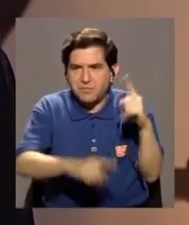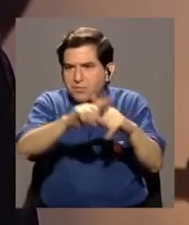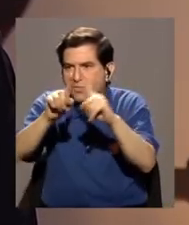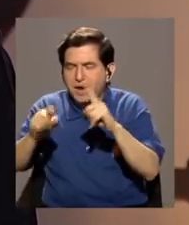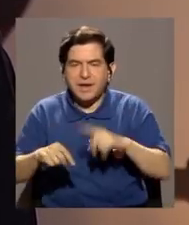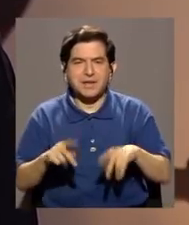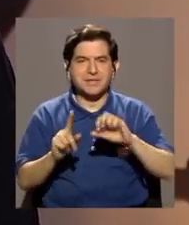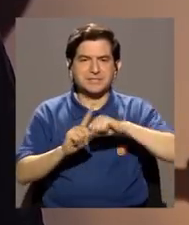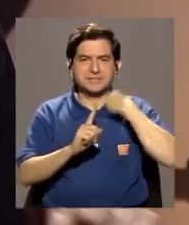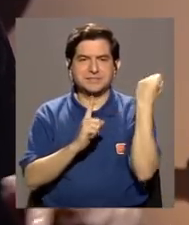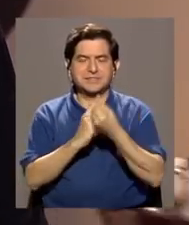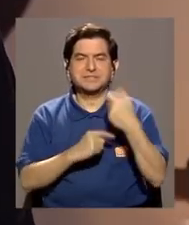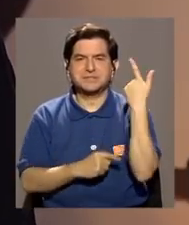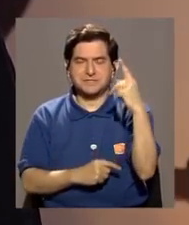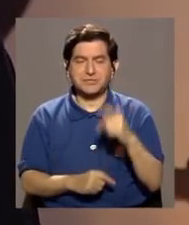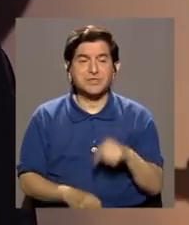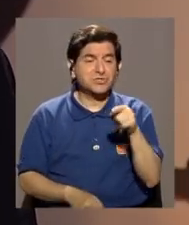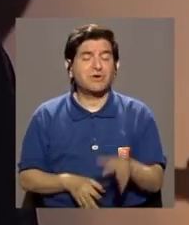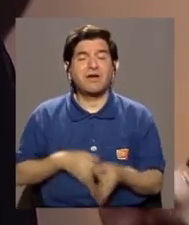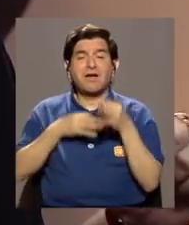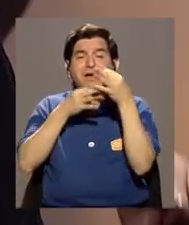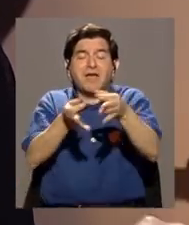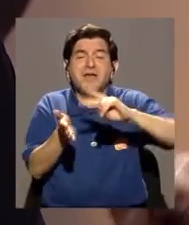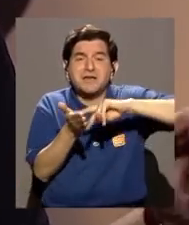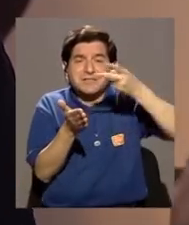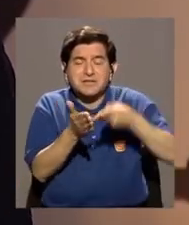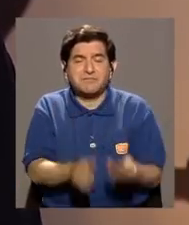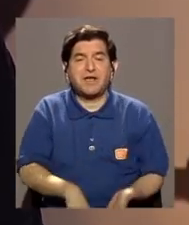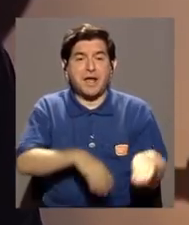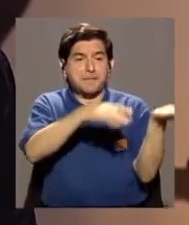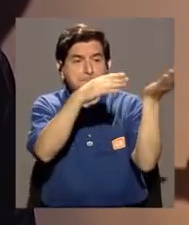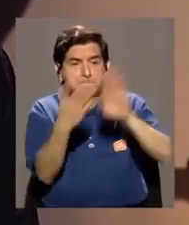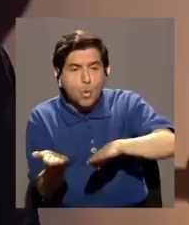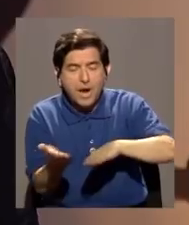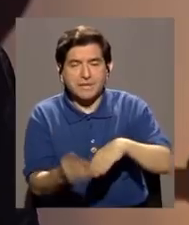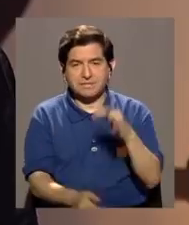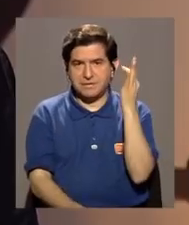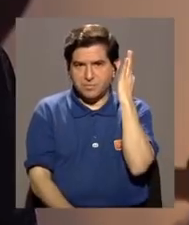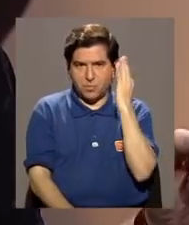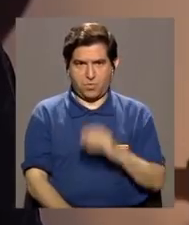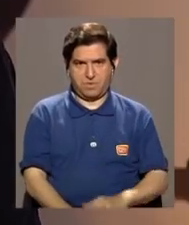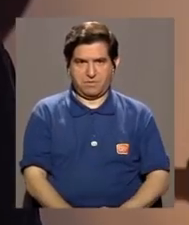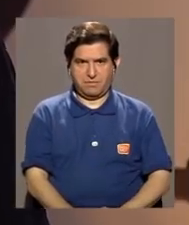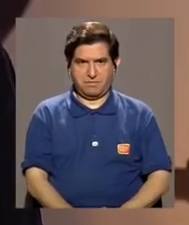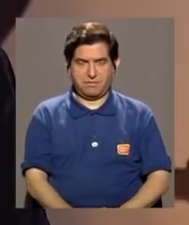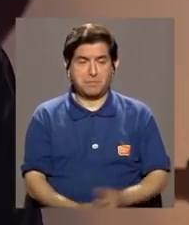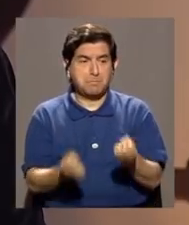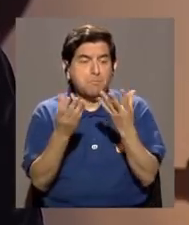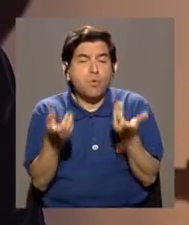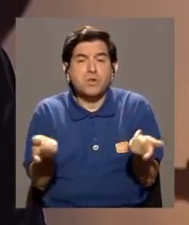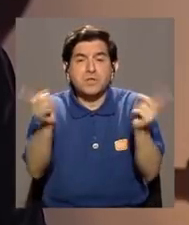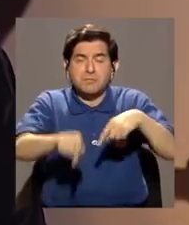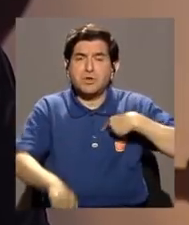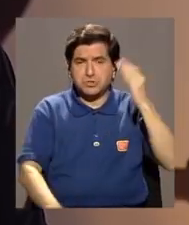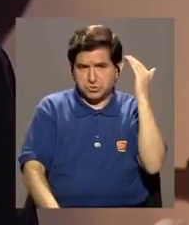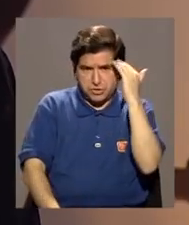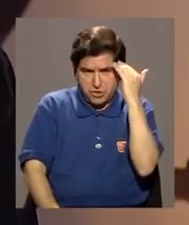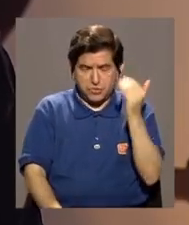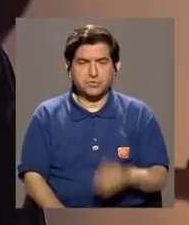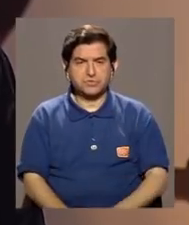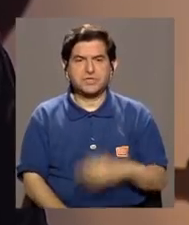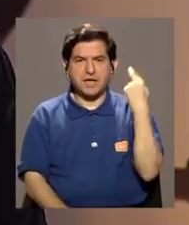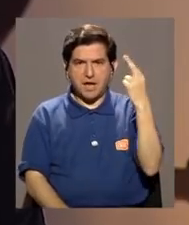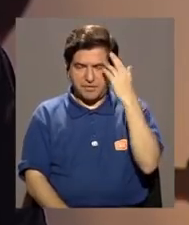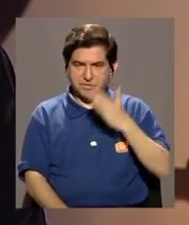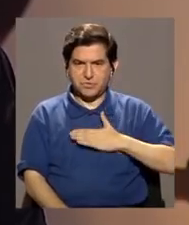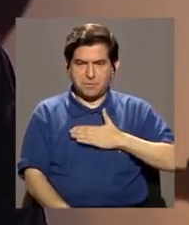en riesgo y esa postergación puede implicar la muerte de esas mujeres y muchos casos que conozco y los